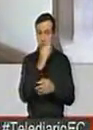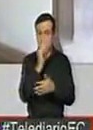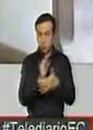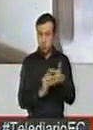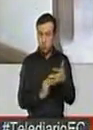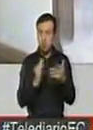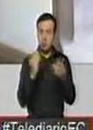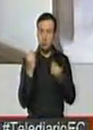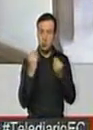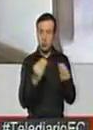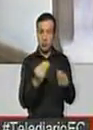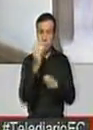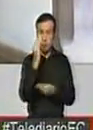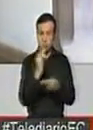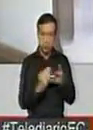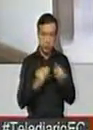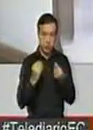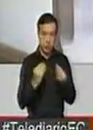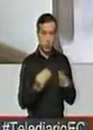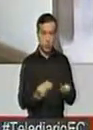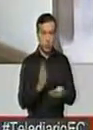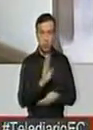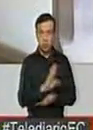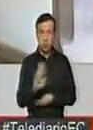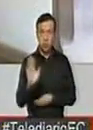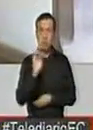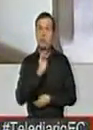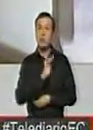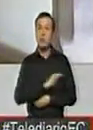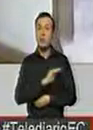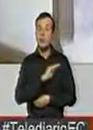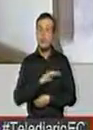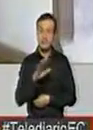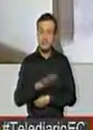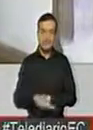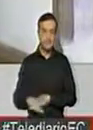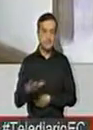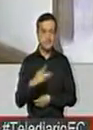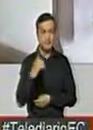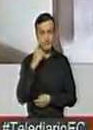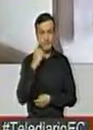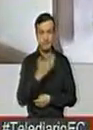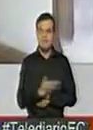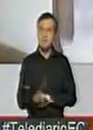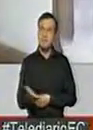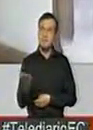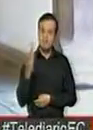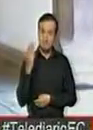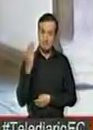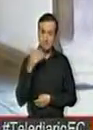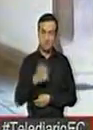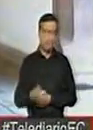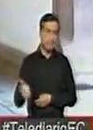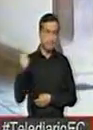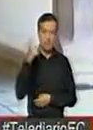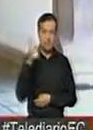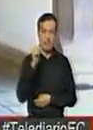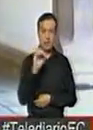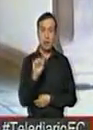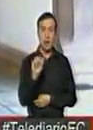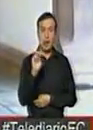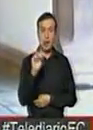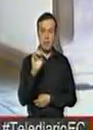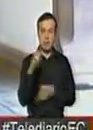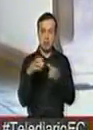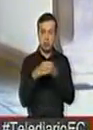la asignación presupuestaria que reciben los diferentes municipios. Escuchemos la reacción del titular de la AME, Raúl